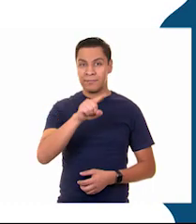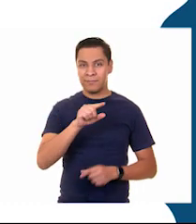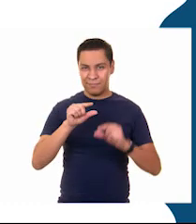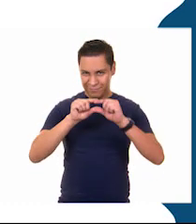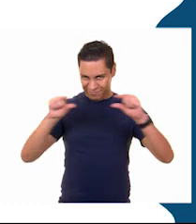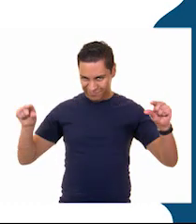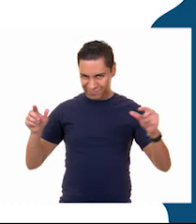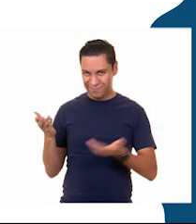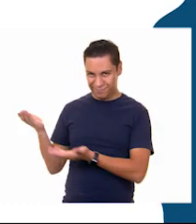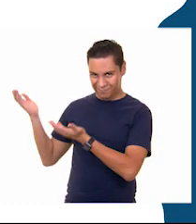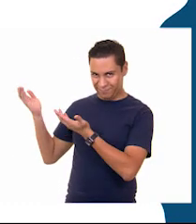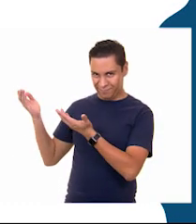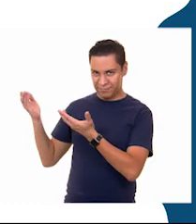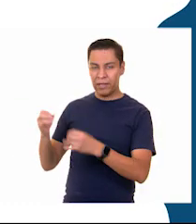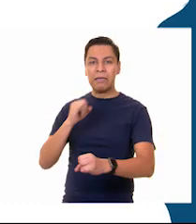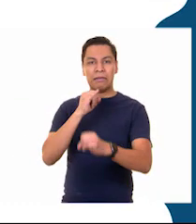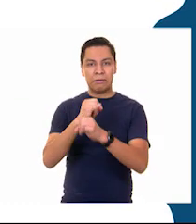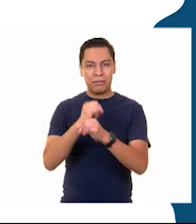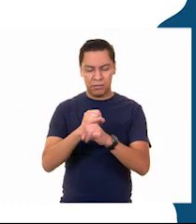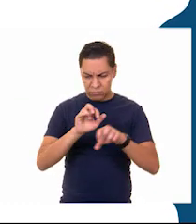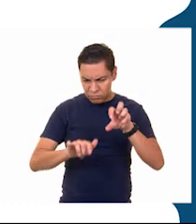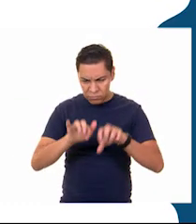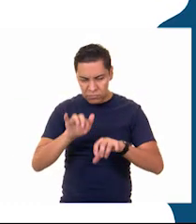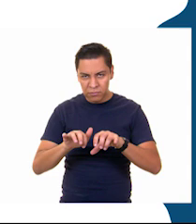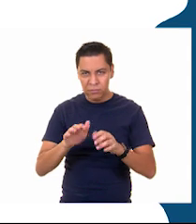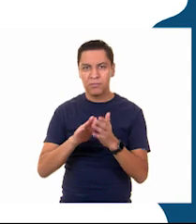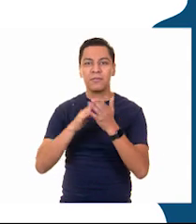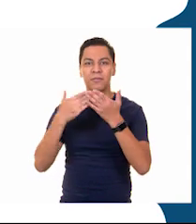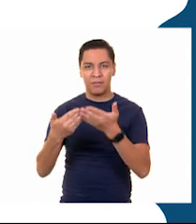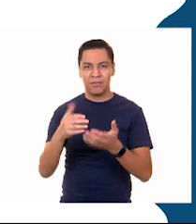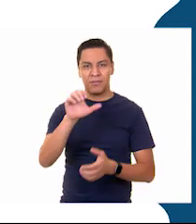los libros de texto en la página